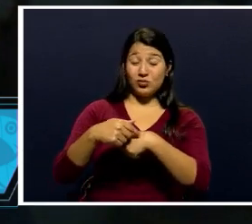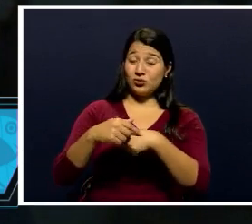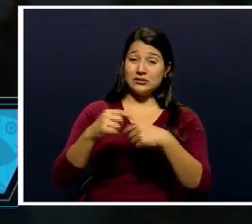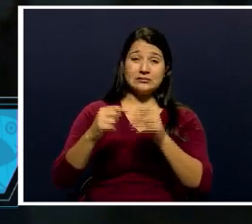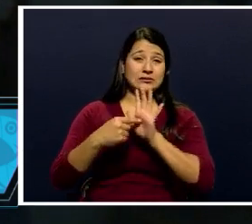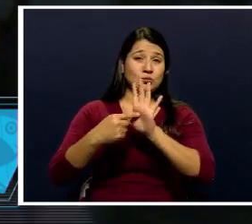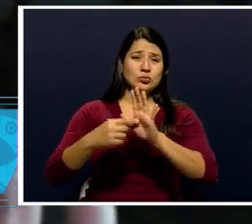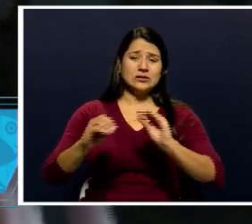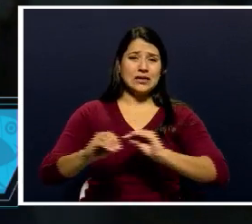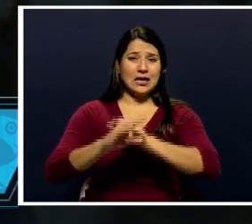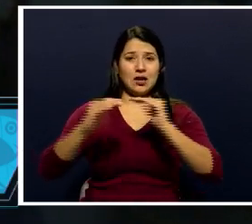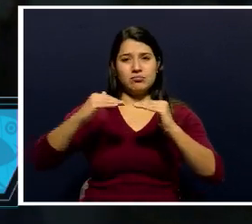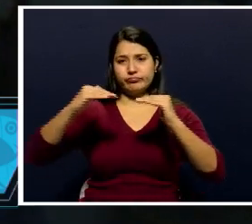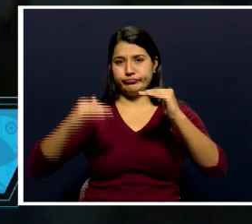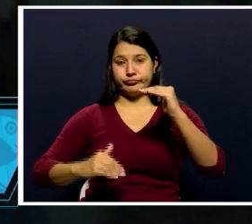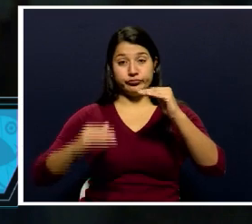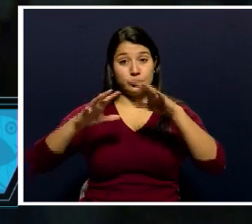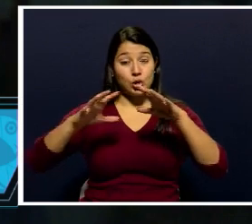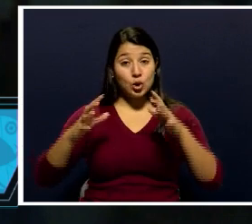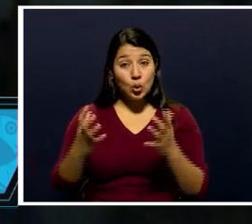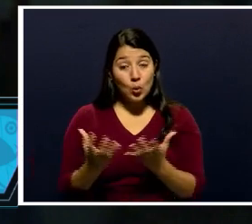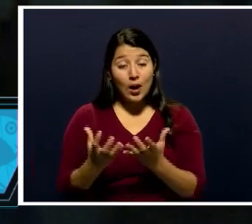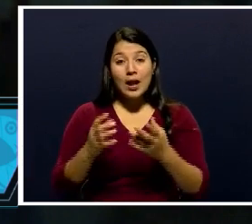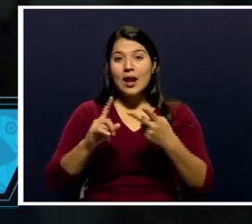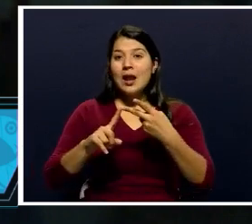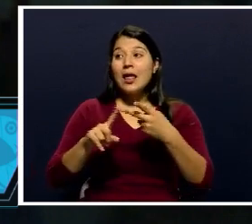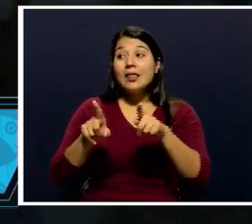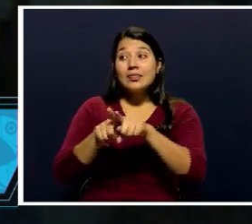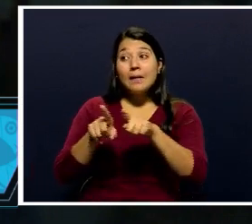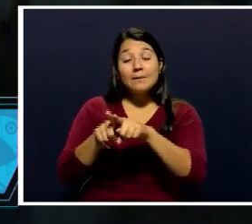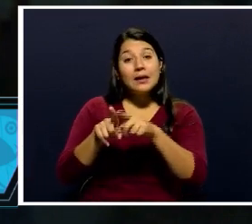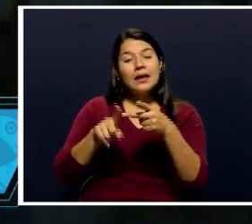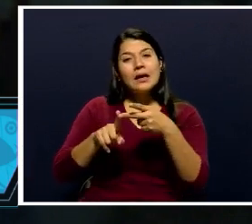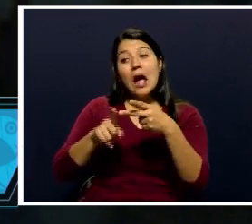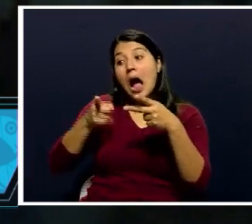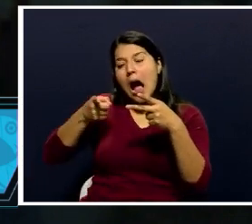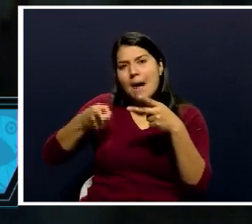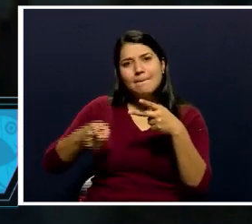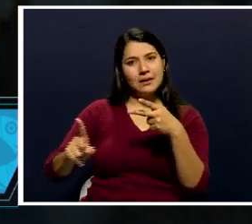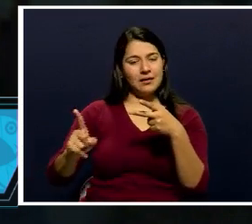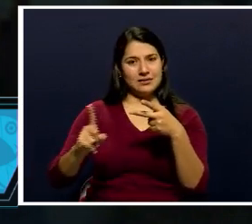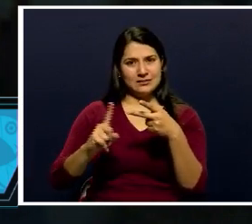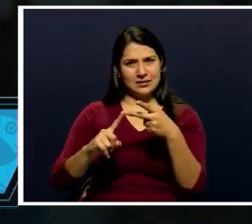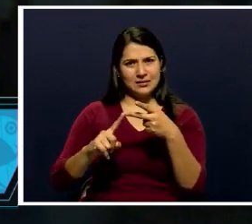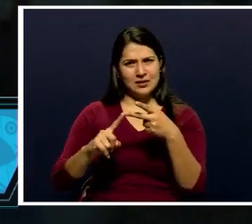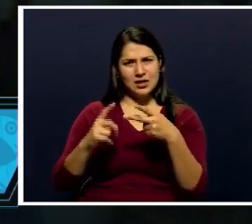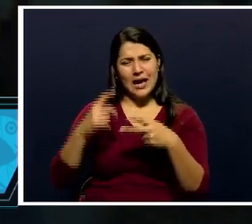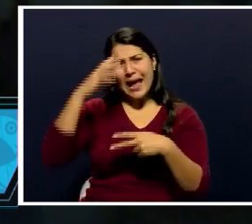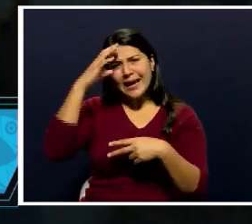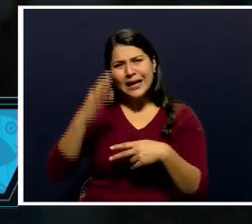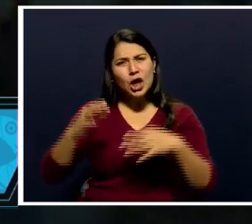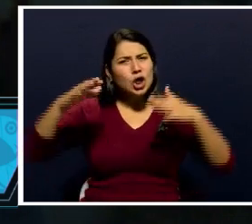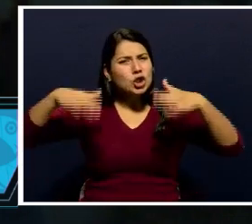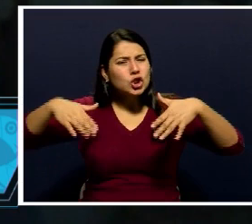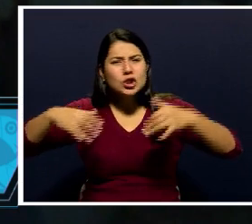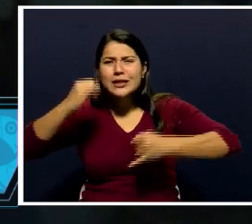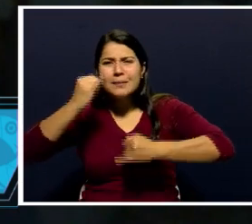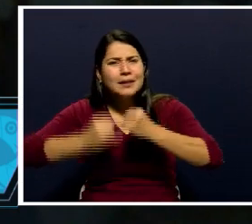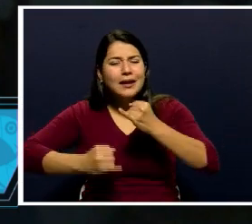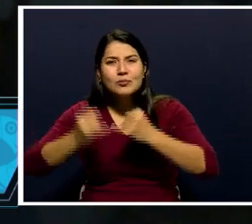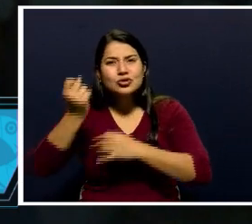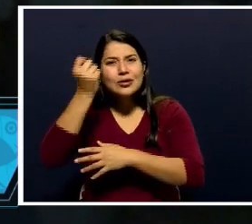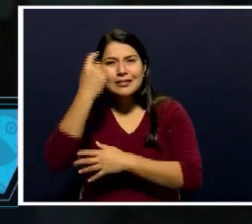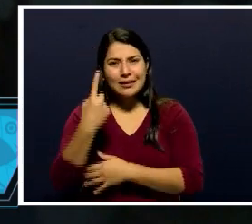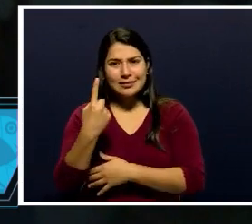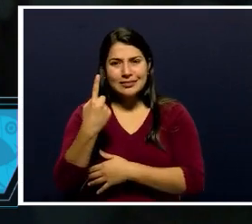global, de una amenaza que yo creo que no hemos terminado de comprender, de la amenaza del